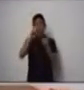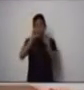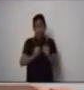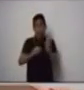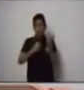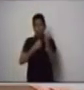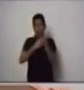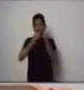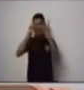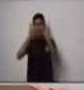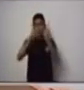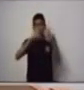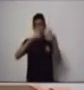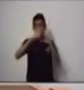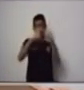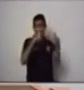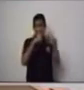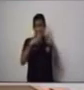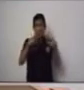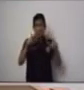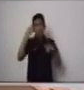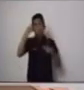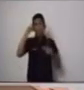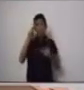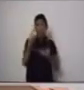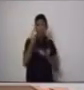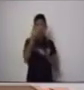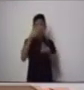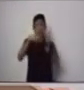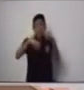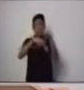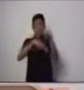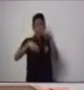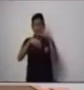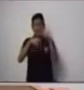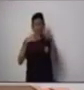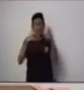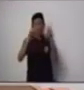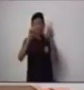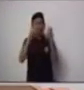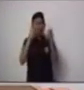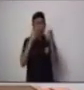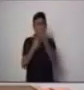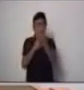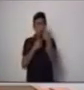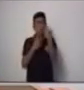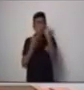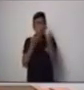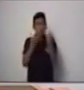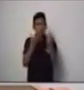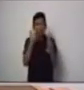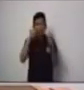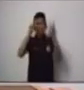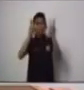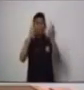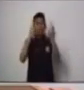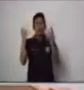comunicación y lenguaje para segundo grado que se llama, vamos a descubrirlo todos,